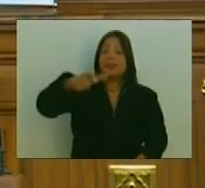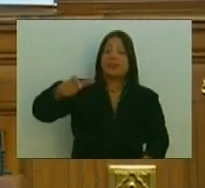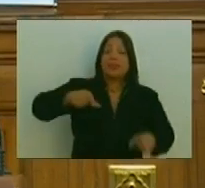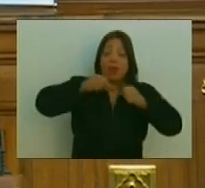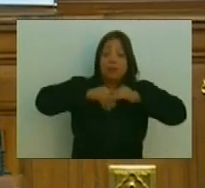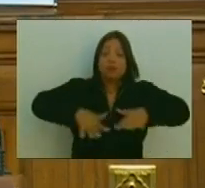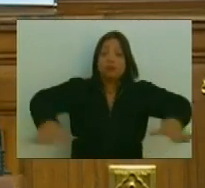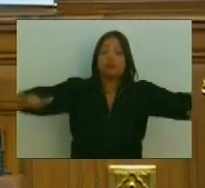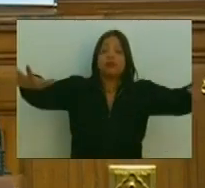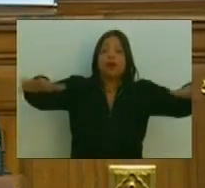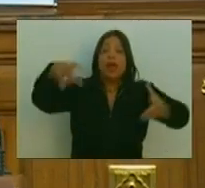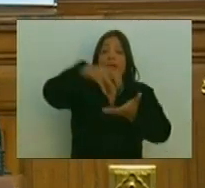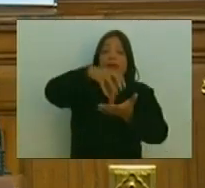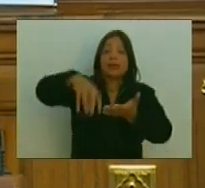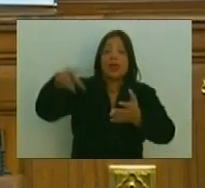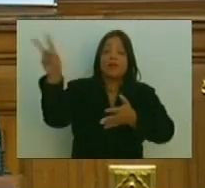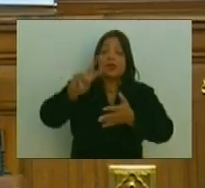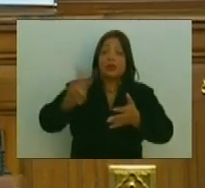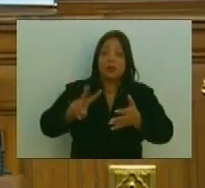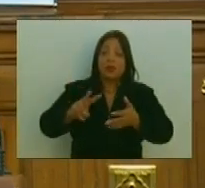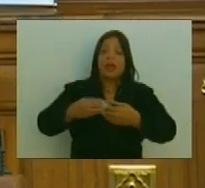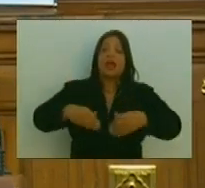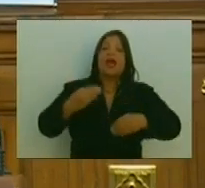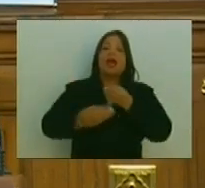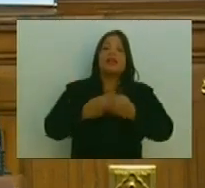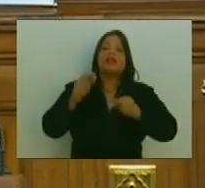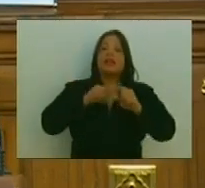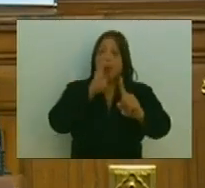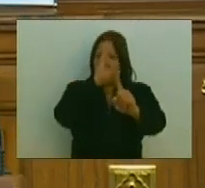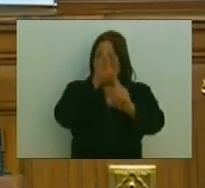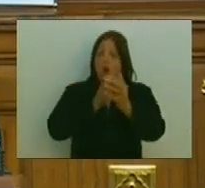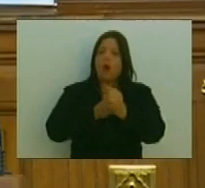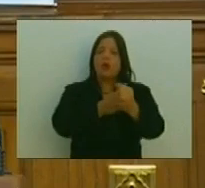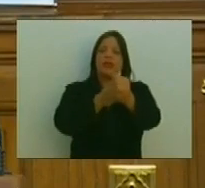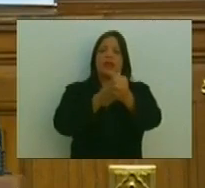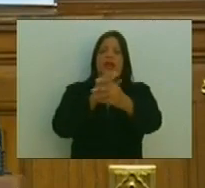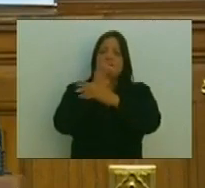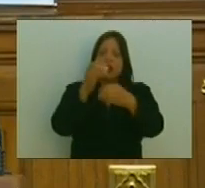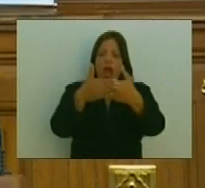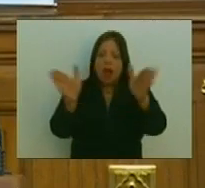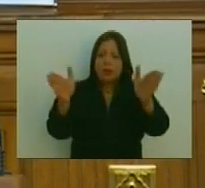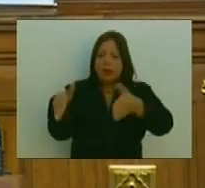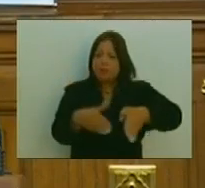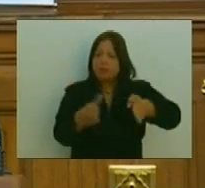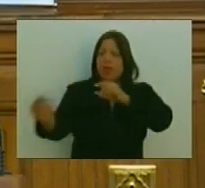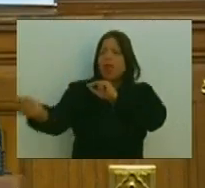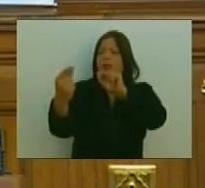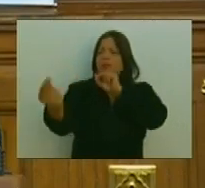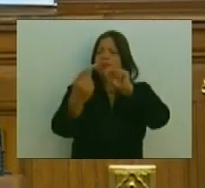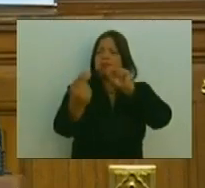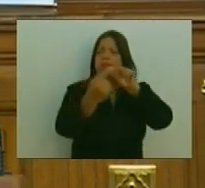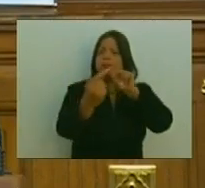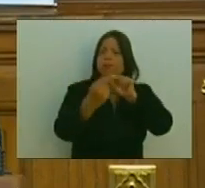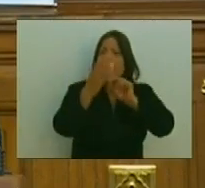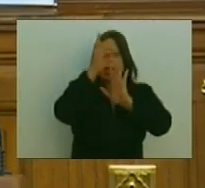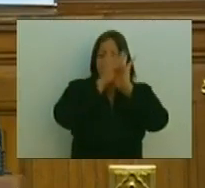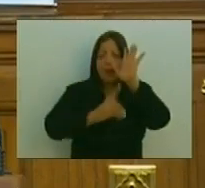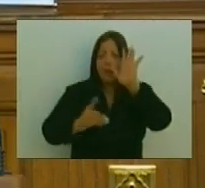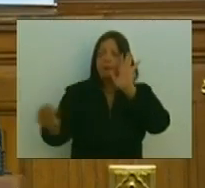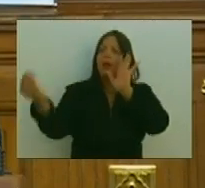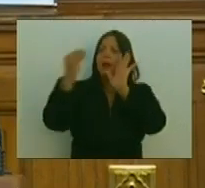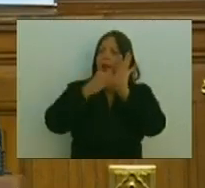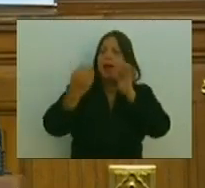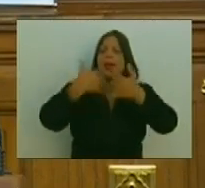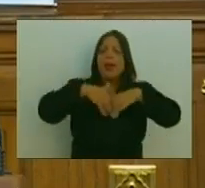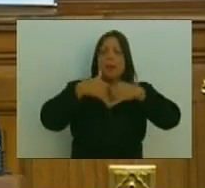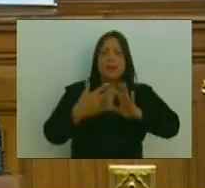Venezuela con este plan. Este plan lo que pretende es orientar la discusión, abrir las alamedas del debate para que la gente con discapacidad, los